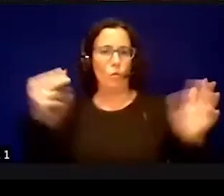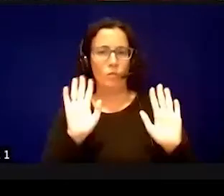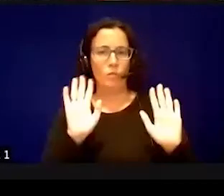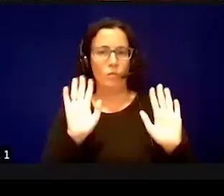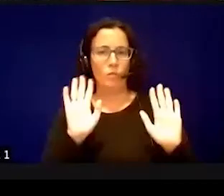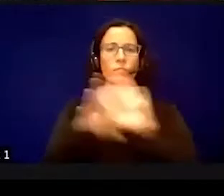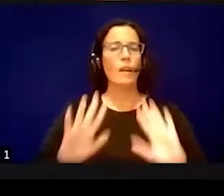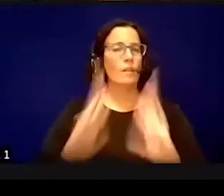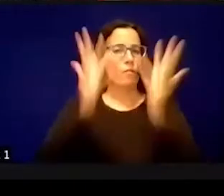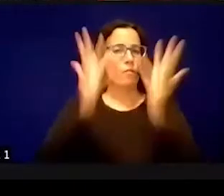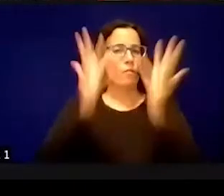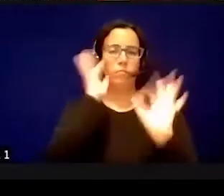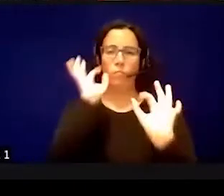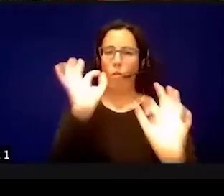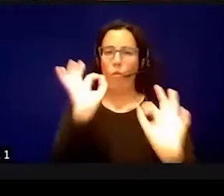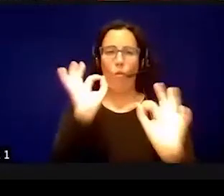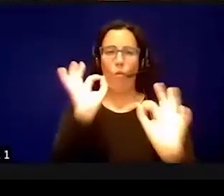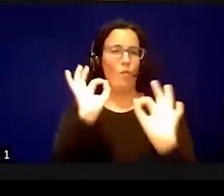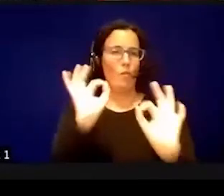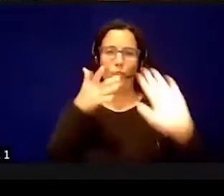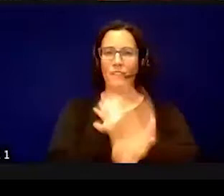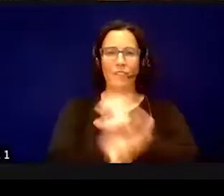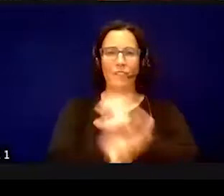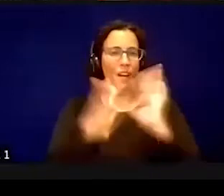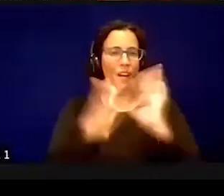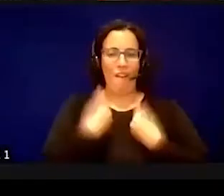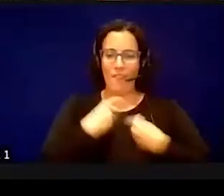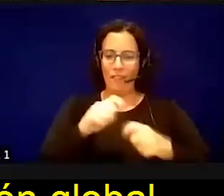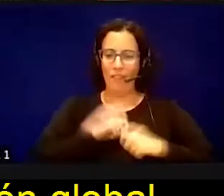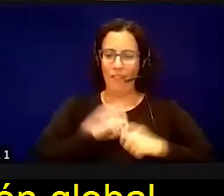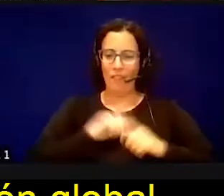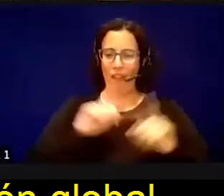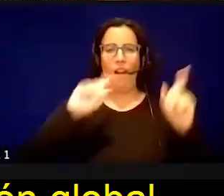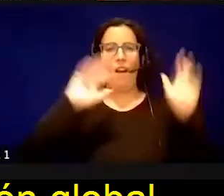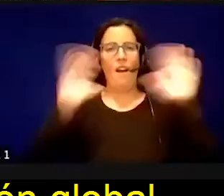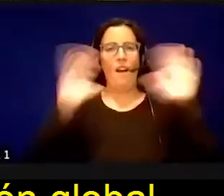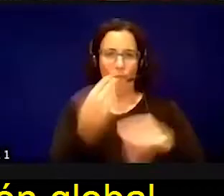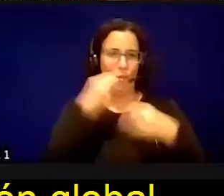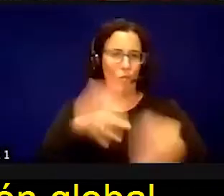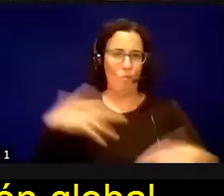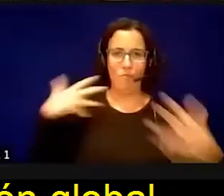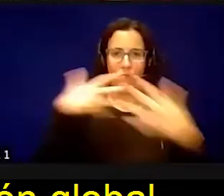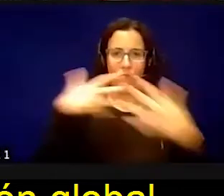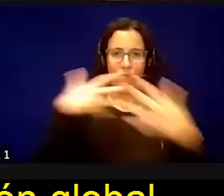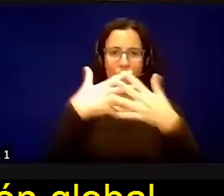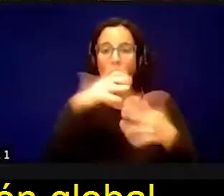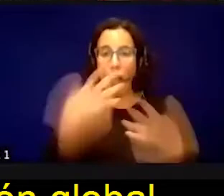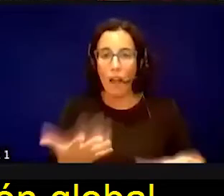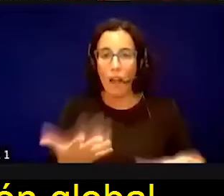obviamente estaba llamada a cambiar nuestras vidas a lo largo de la historia, ¿no? Ahora mismo estamos en un momento de revolución